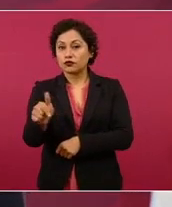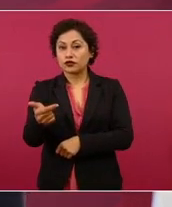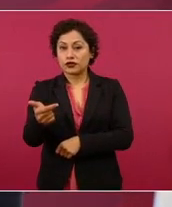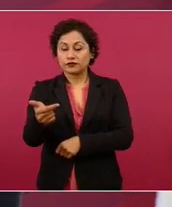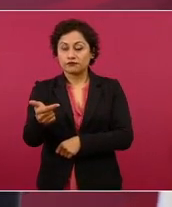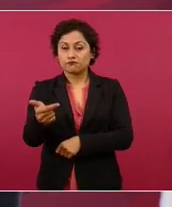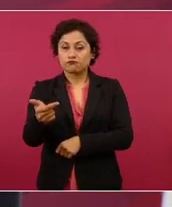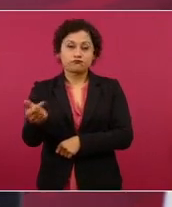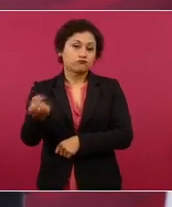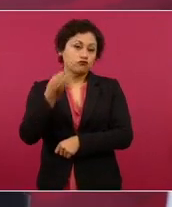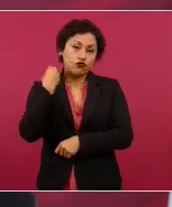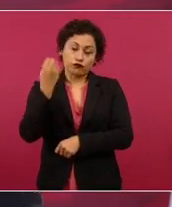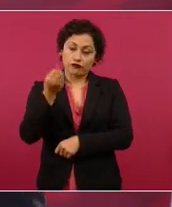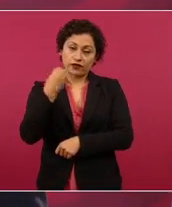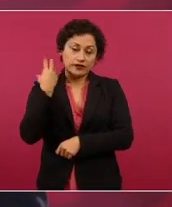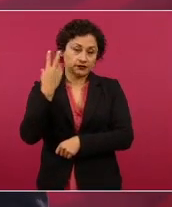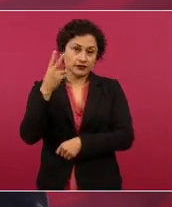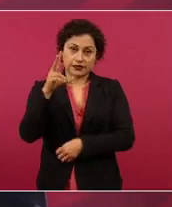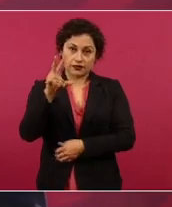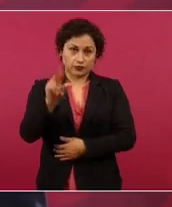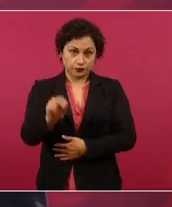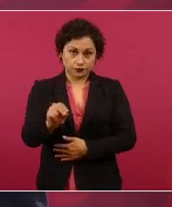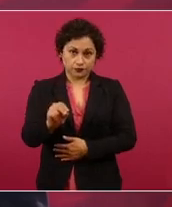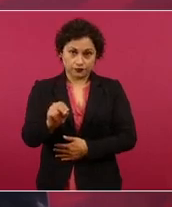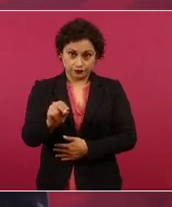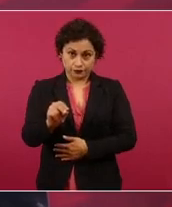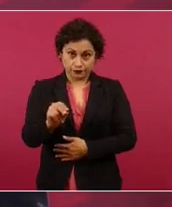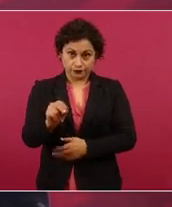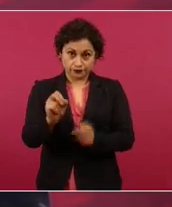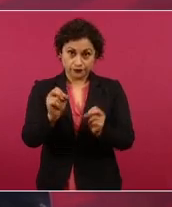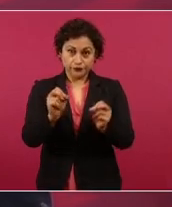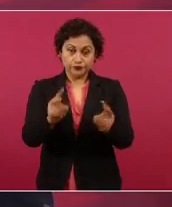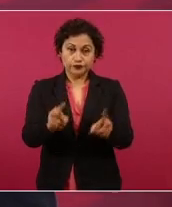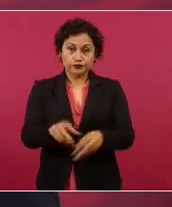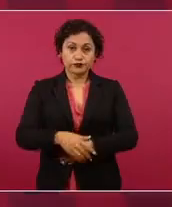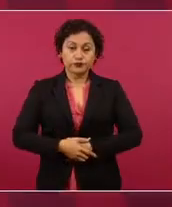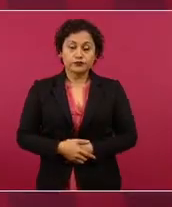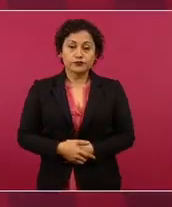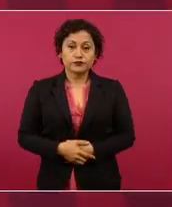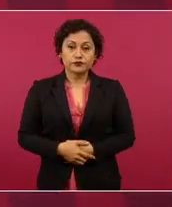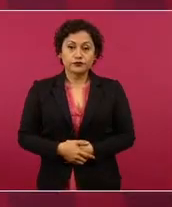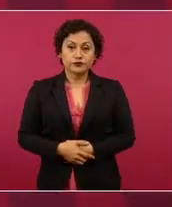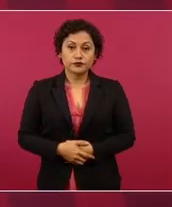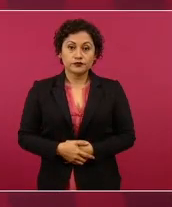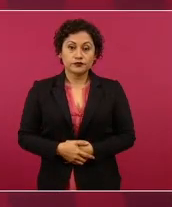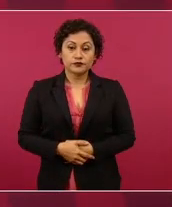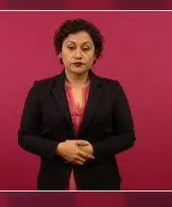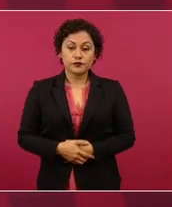rueda de prensa, no va a haber mañanera el 12, de modo que